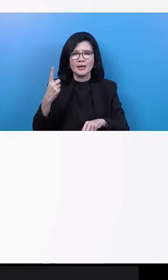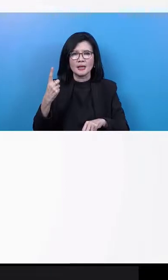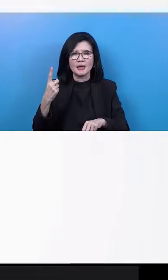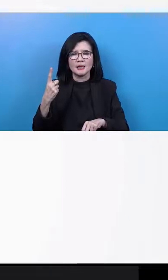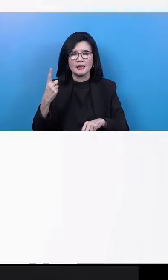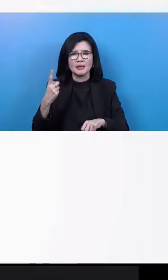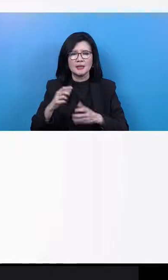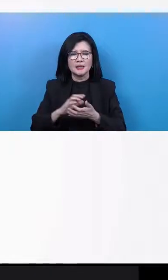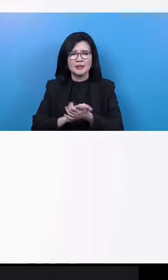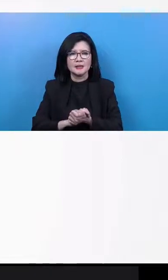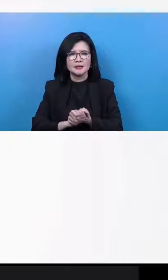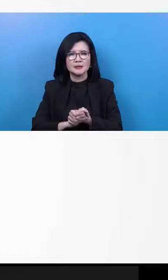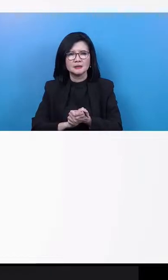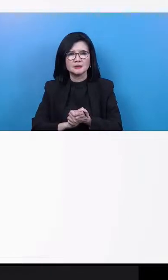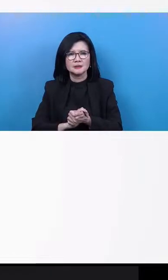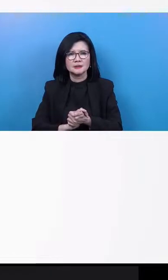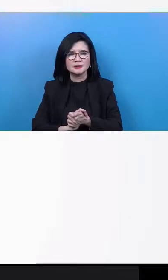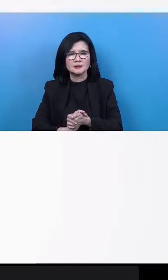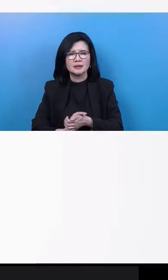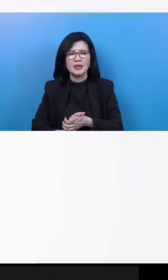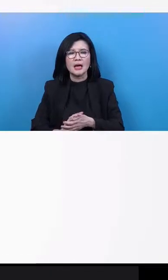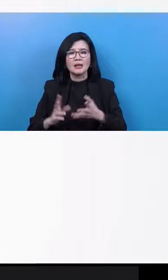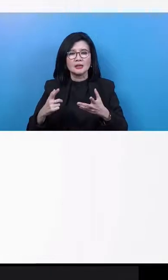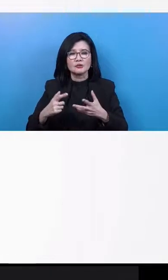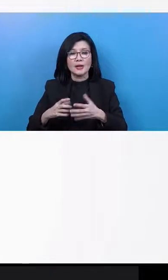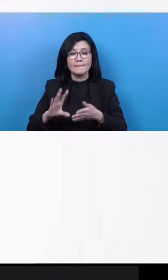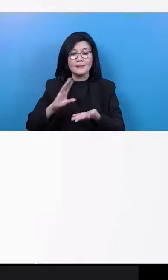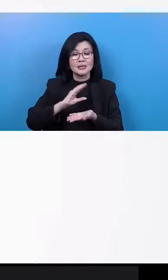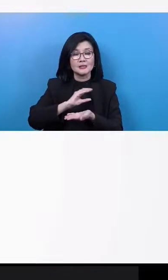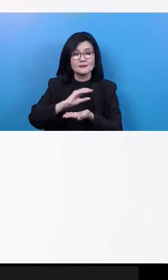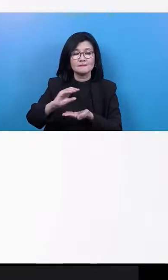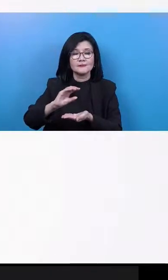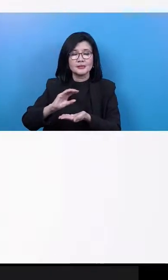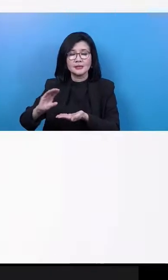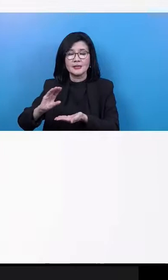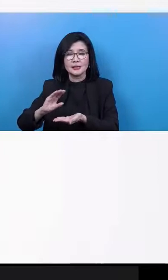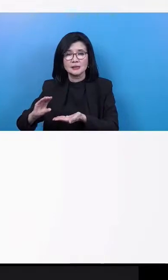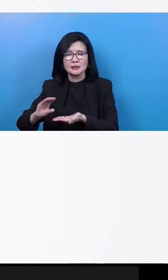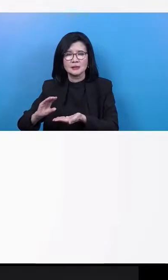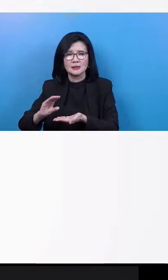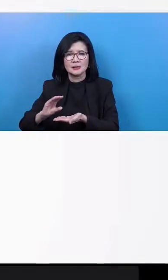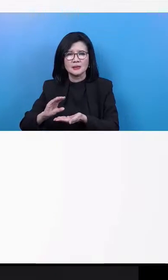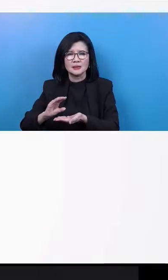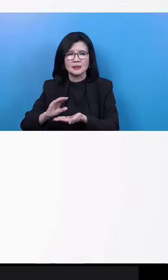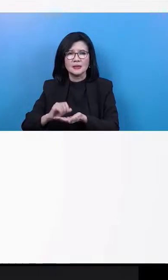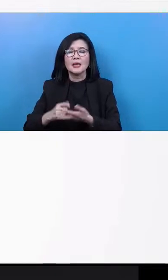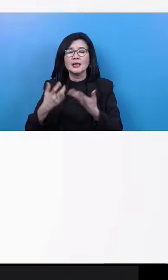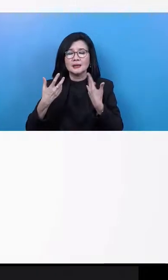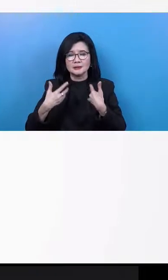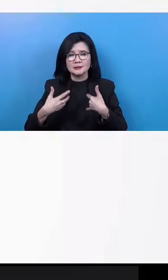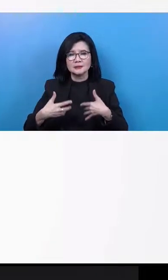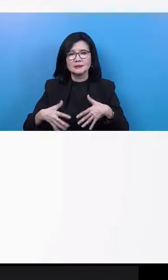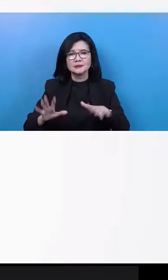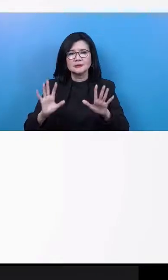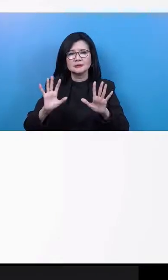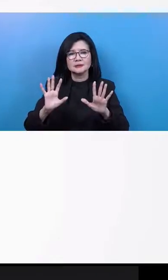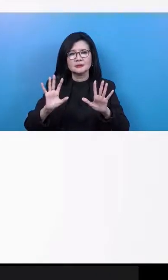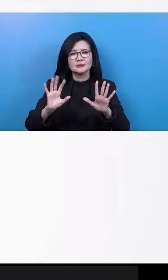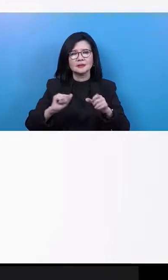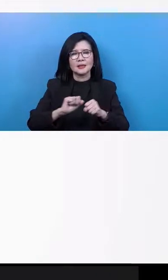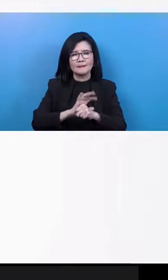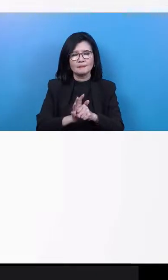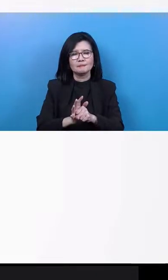características post-afectación de estos eventos hidrometeorológicos, Nos vimos afectados por 2 huracanes de